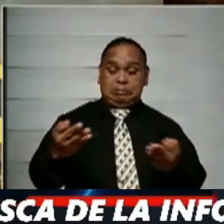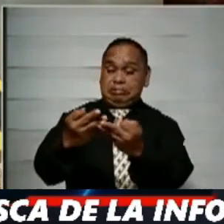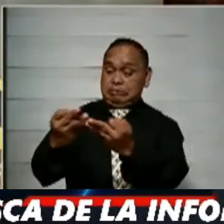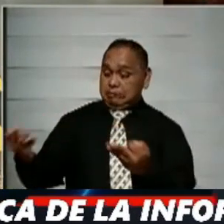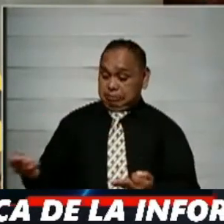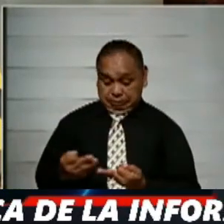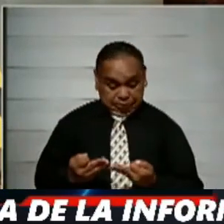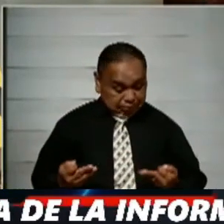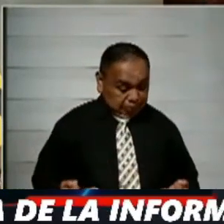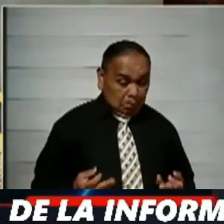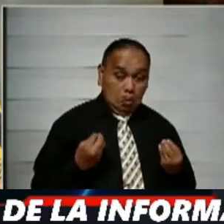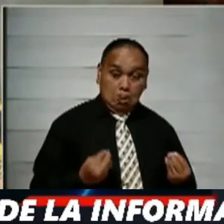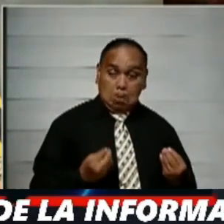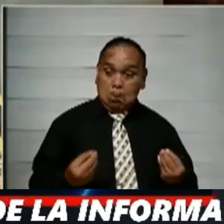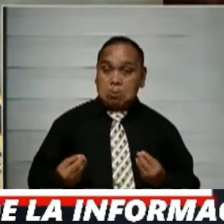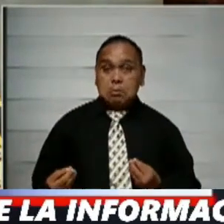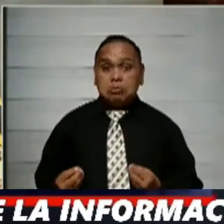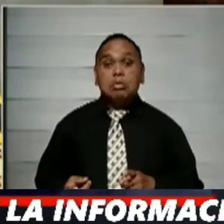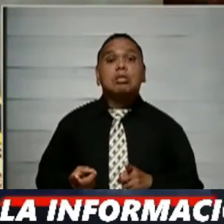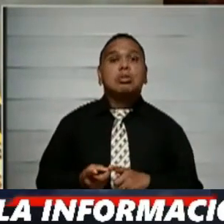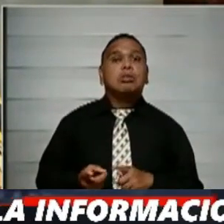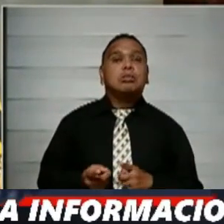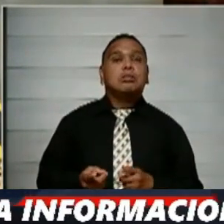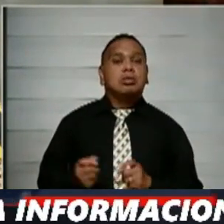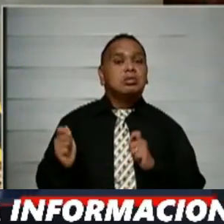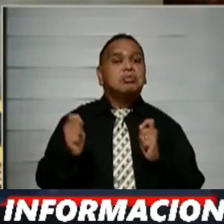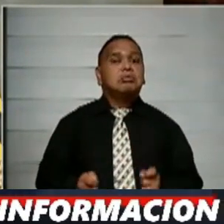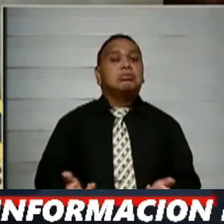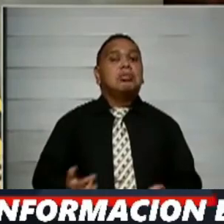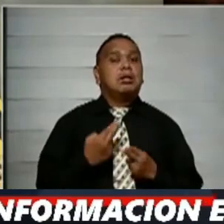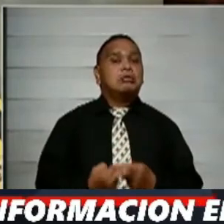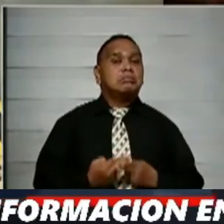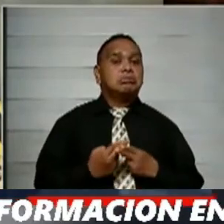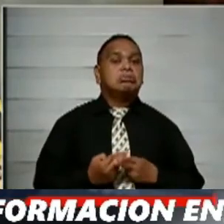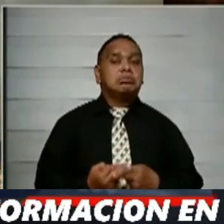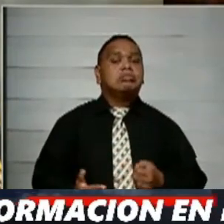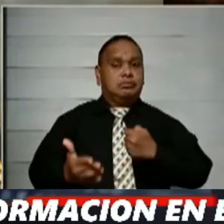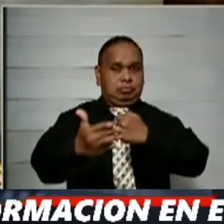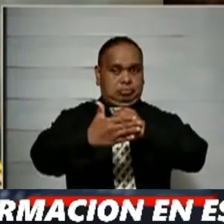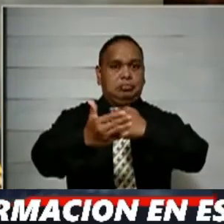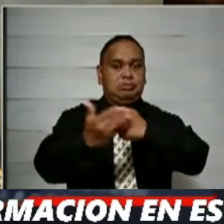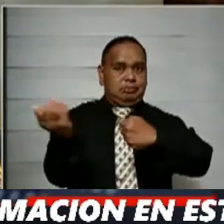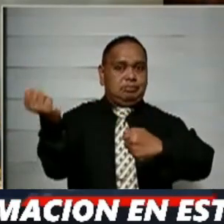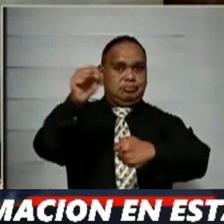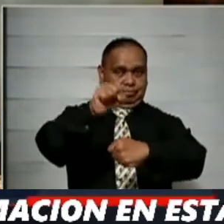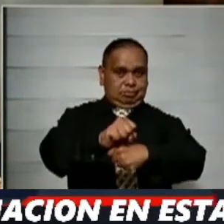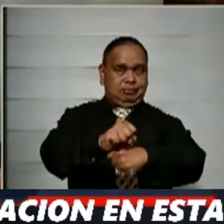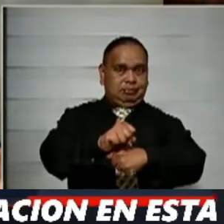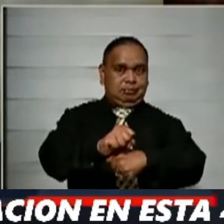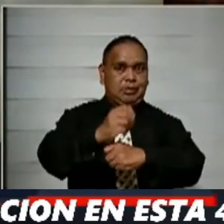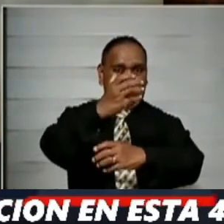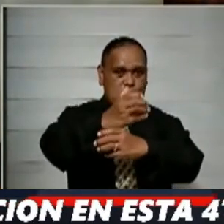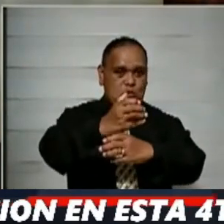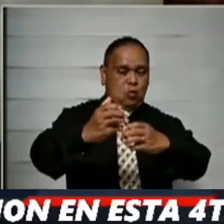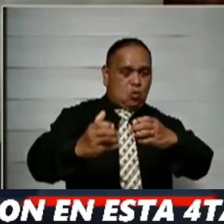salió? Pero de repente, y ya no sé ni quién va a ser más rico, porque la próxima semana les diremos qué otras